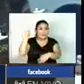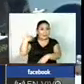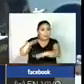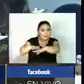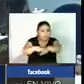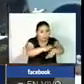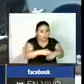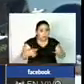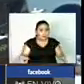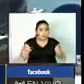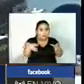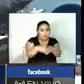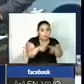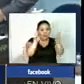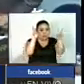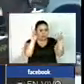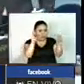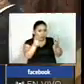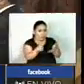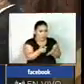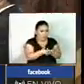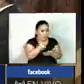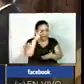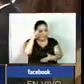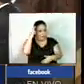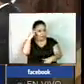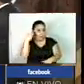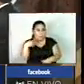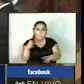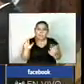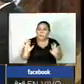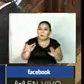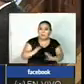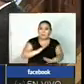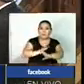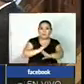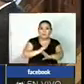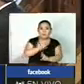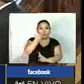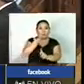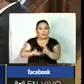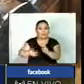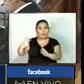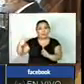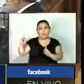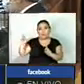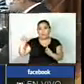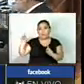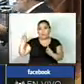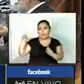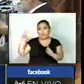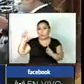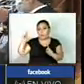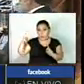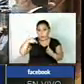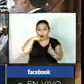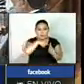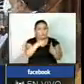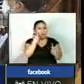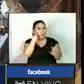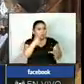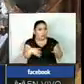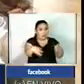la Comisión de Hacienda, ha sido señalado como un boicot de parte de Guadalupe Vázquez, diputado del partido Gana, quien también